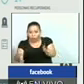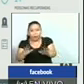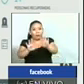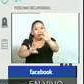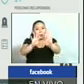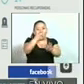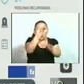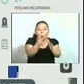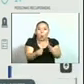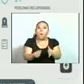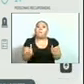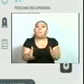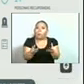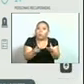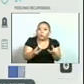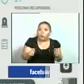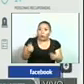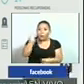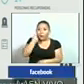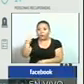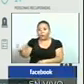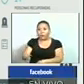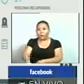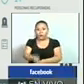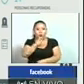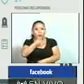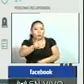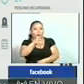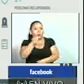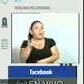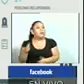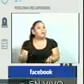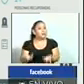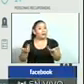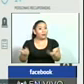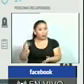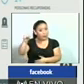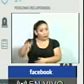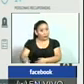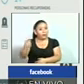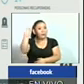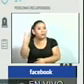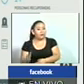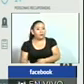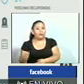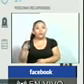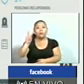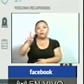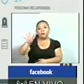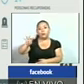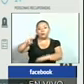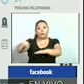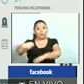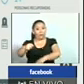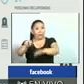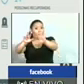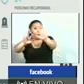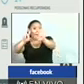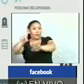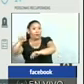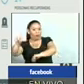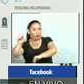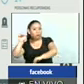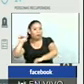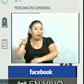acuerdo a las autoridades. Ahí tenemos el último dato, la última cifra que se manejaba pues hasta este día, 24,811. Esta